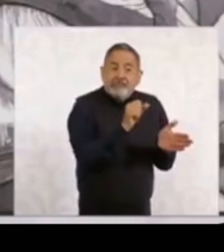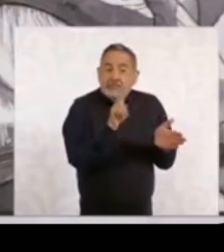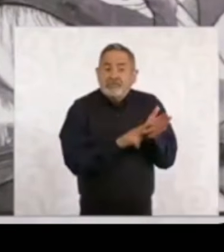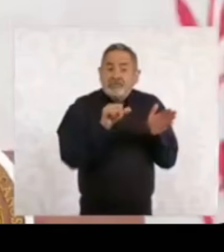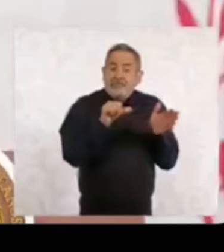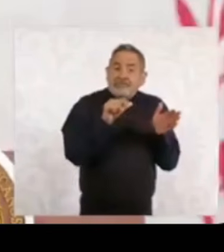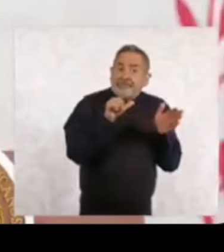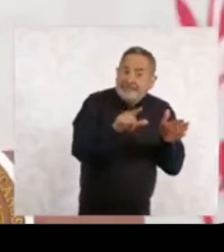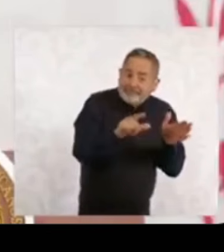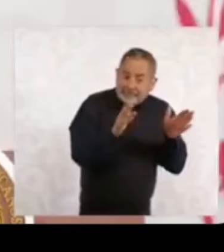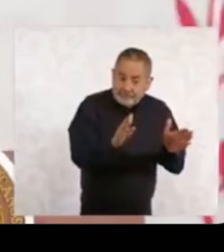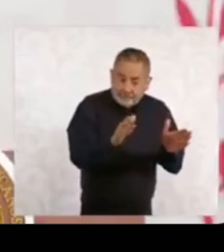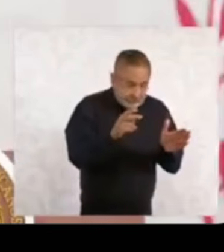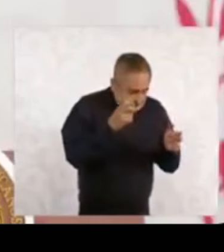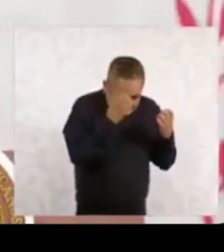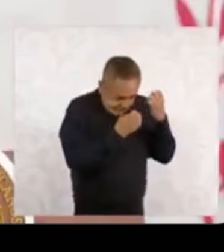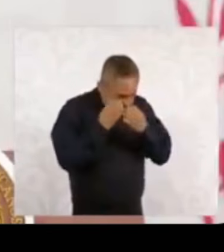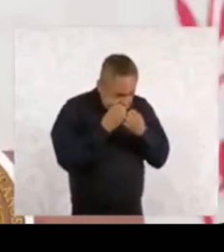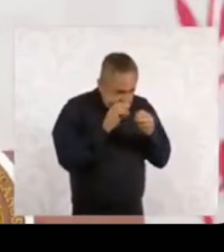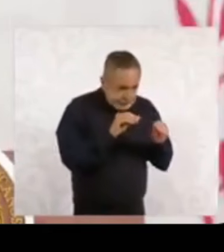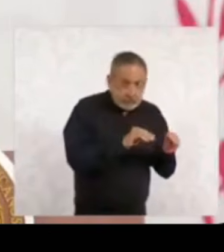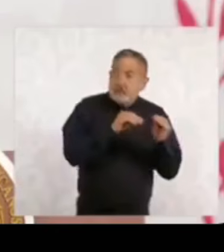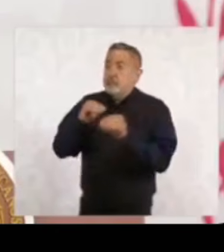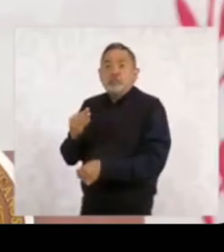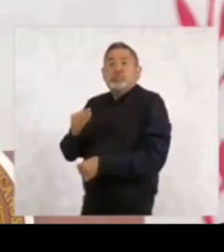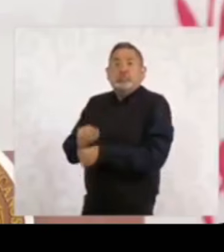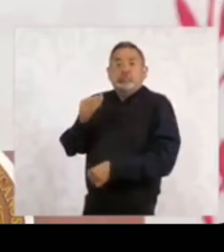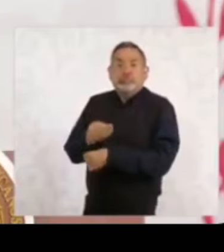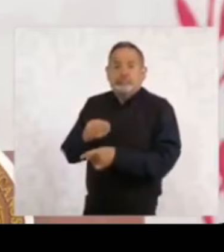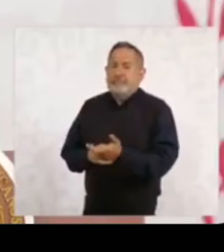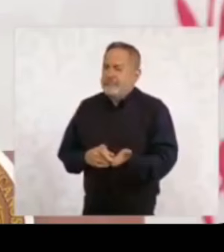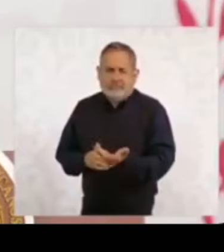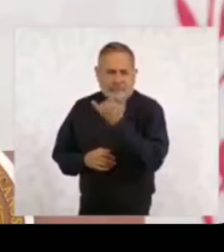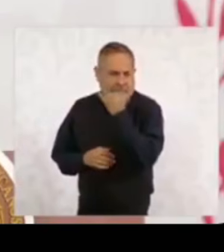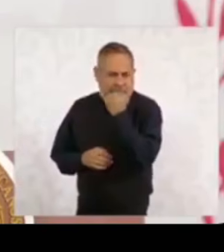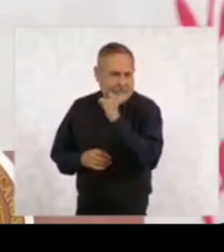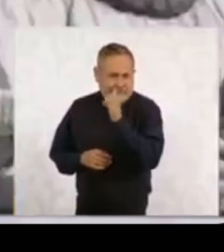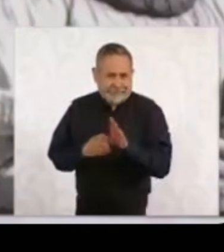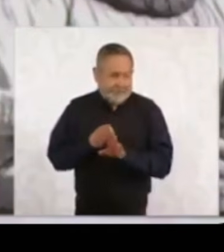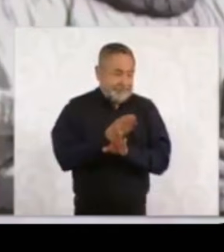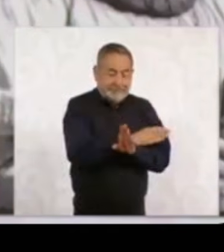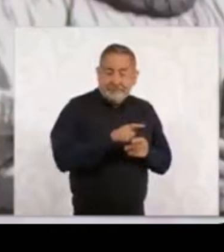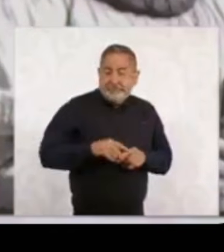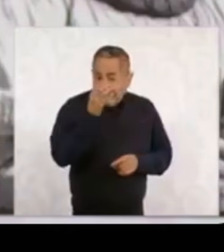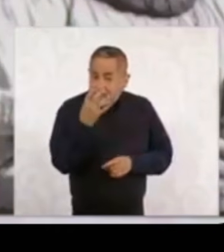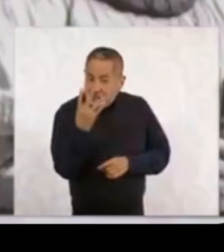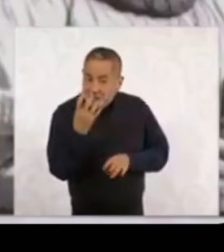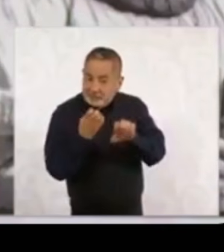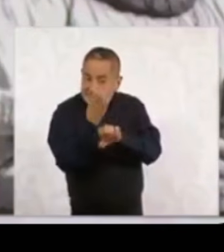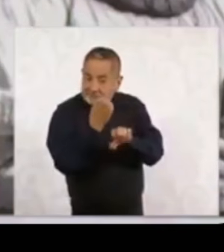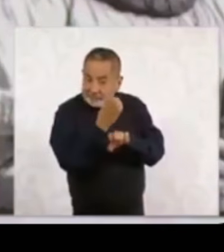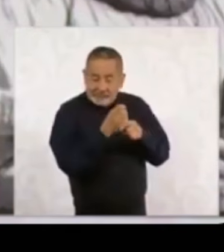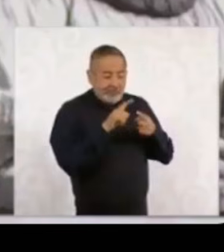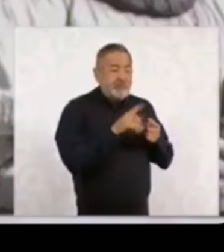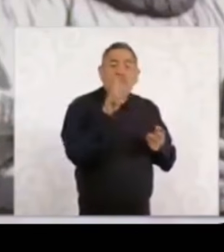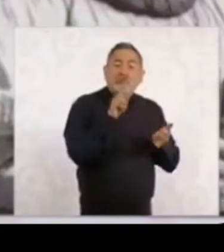2009 al 2017, así como lo están escuchando. Cuando ni siquiera la Cuarta Transformación